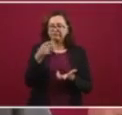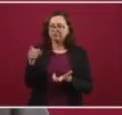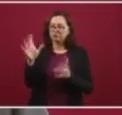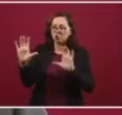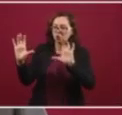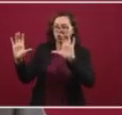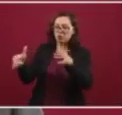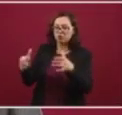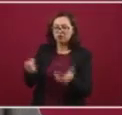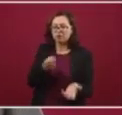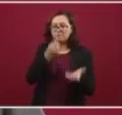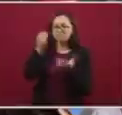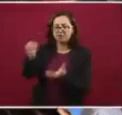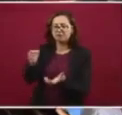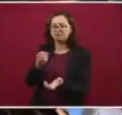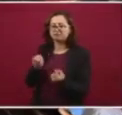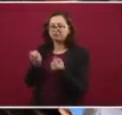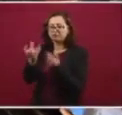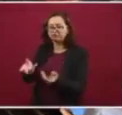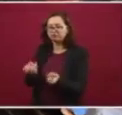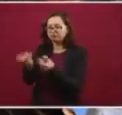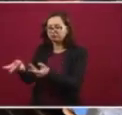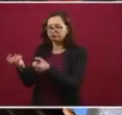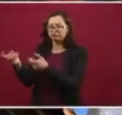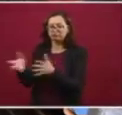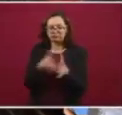Antes no solo no se conocía